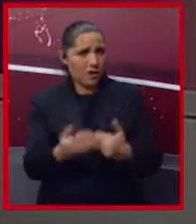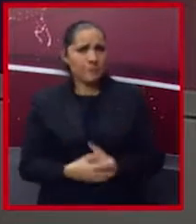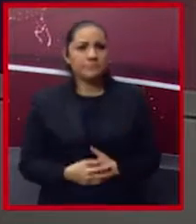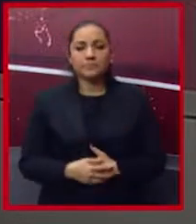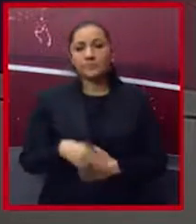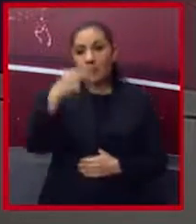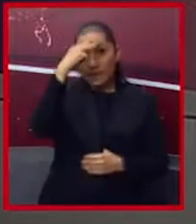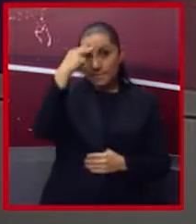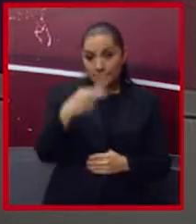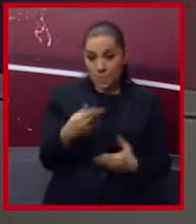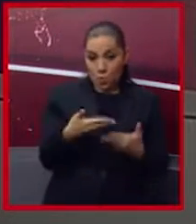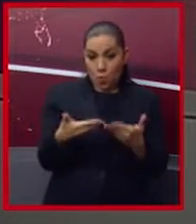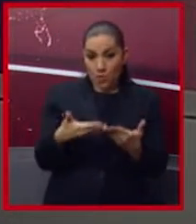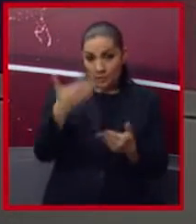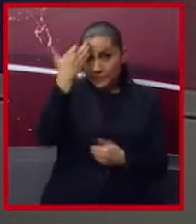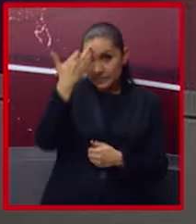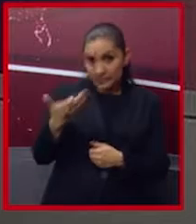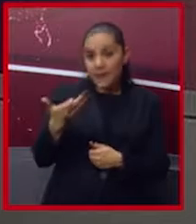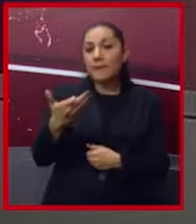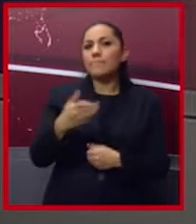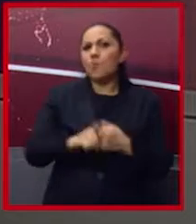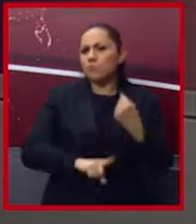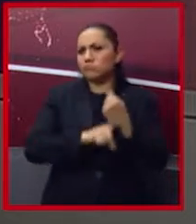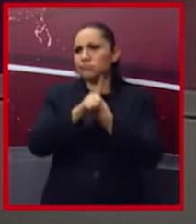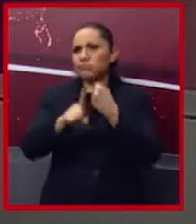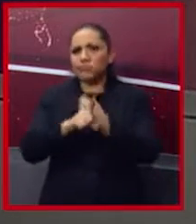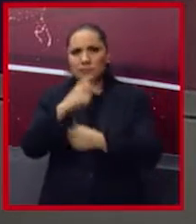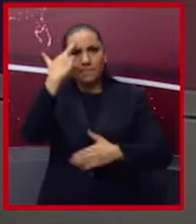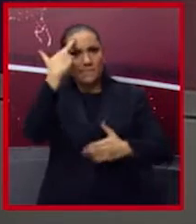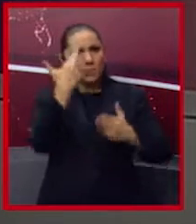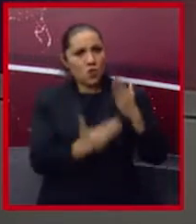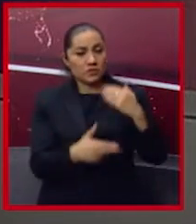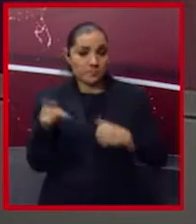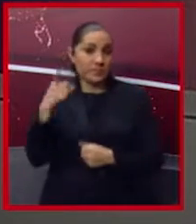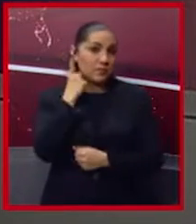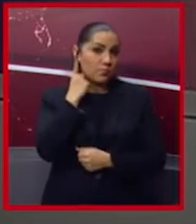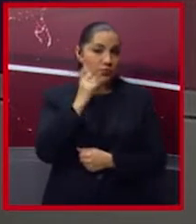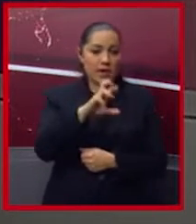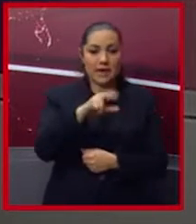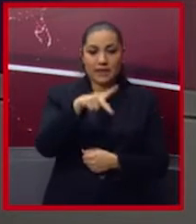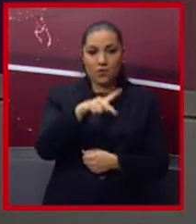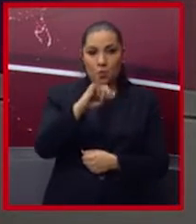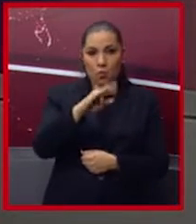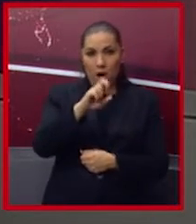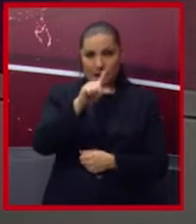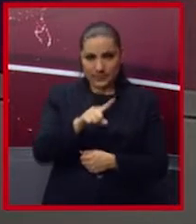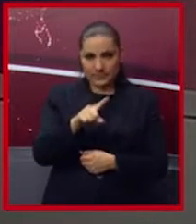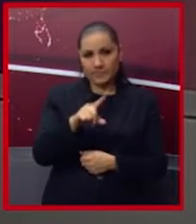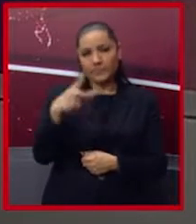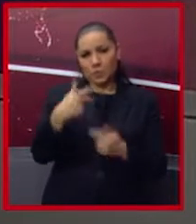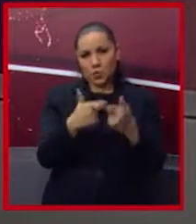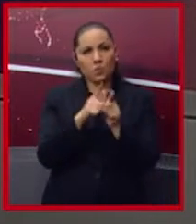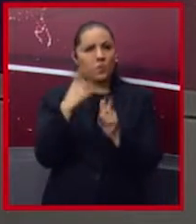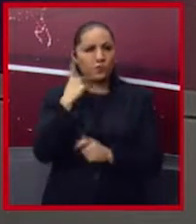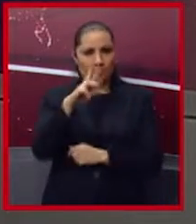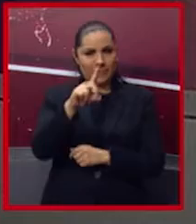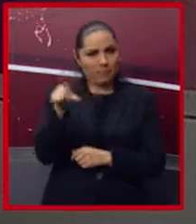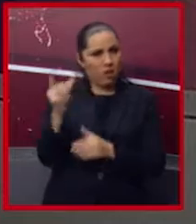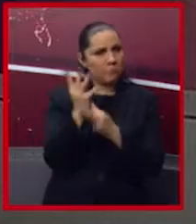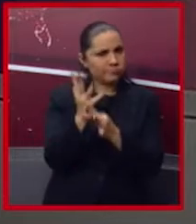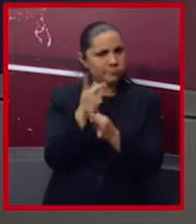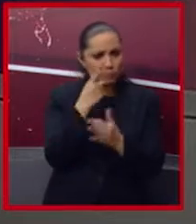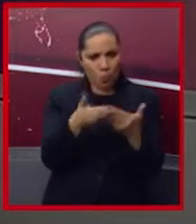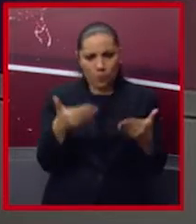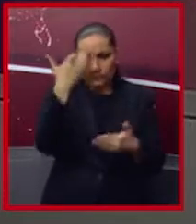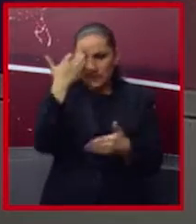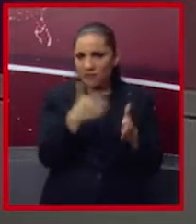México vive hoy la mayor crisis humanitaria causada por la violencia, así lo afirmó el diputado Eric Juárez Blanquet en tribuna del Grupo Parlamentario del PRD. Considera